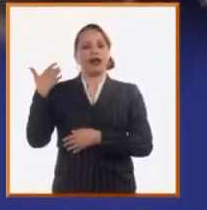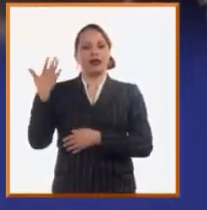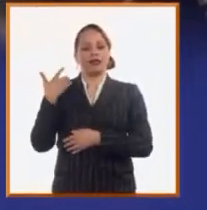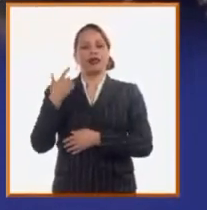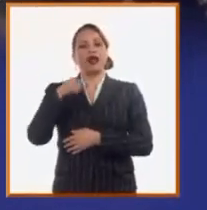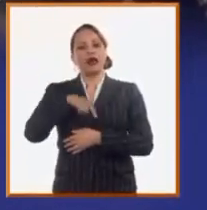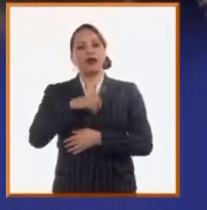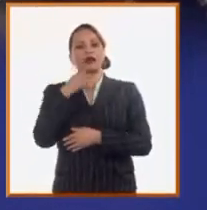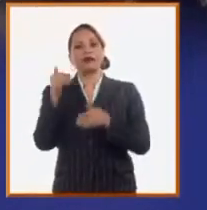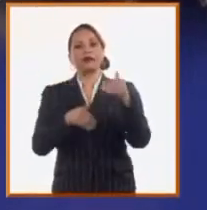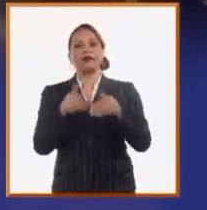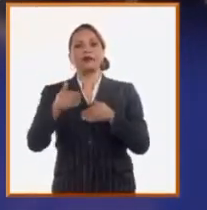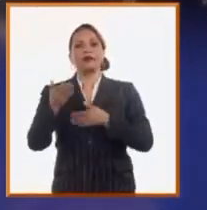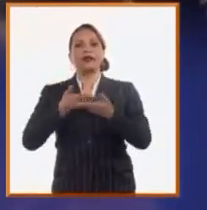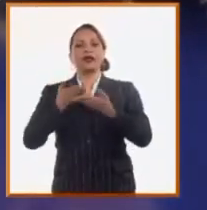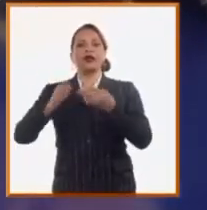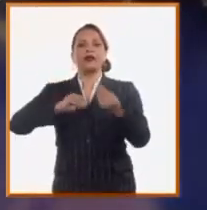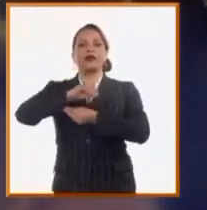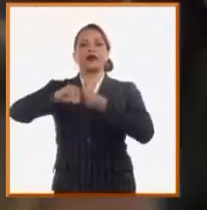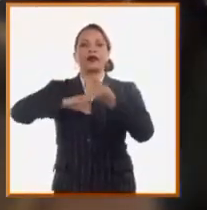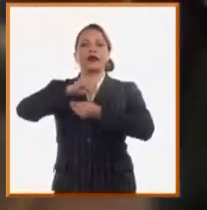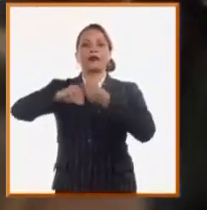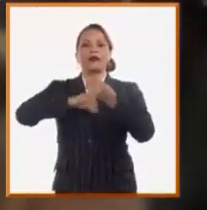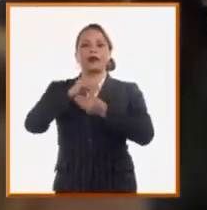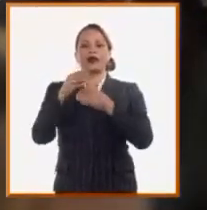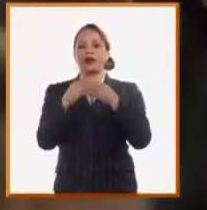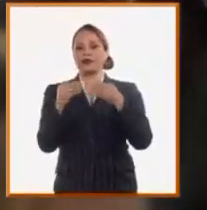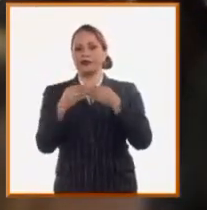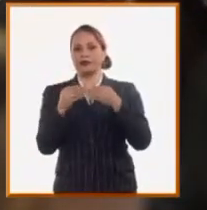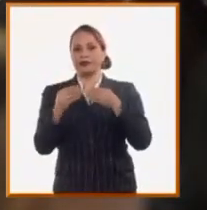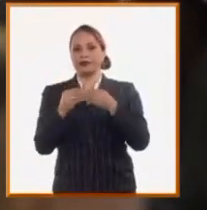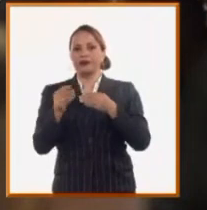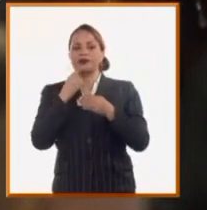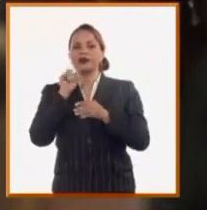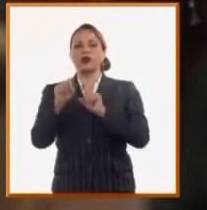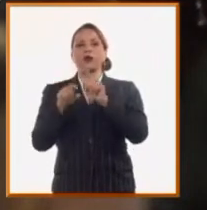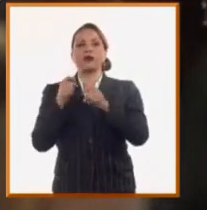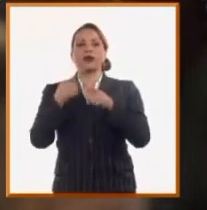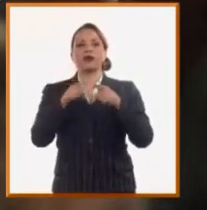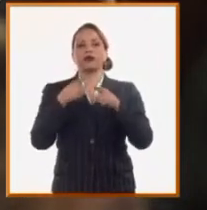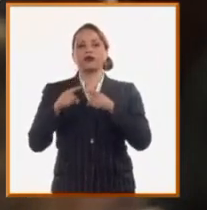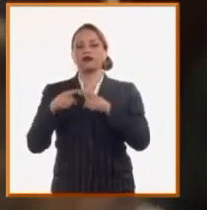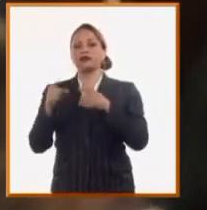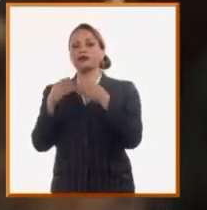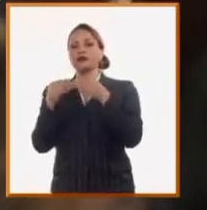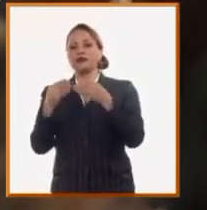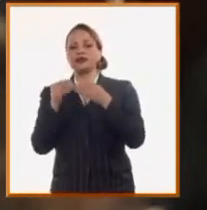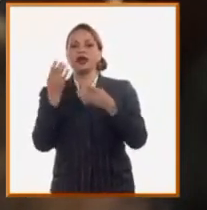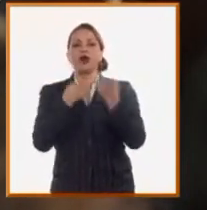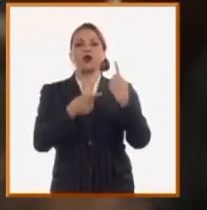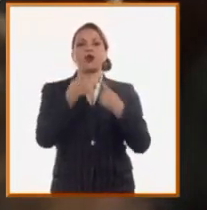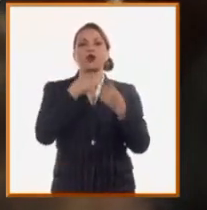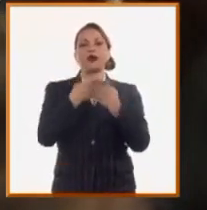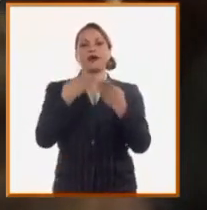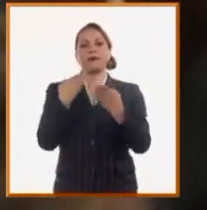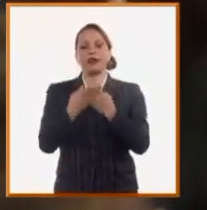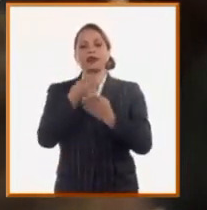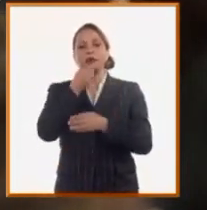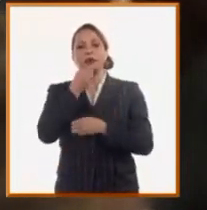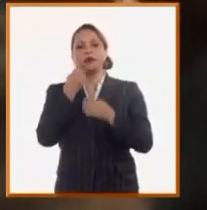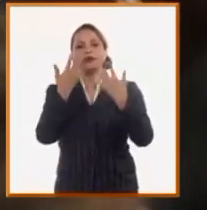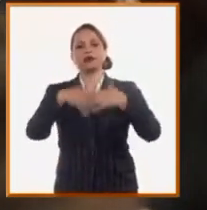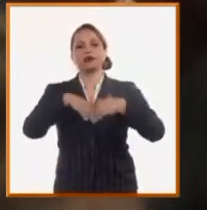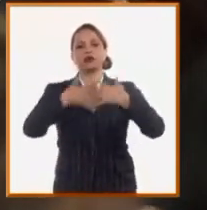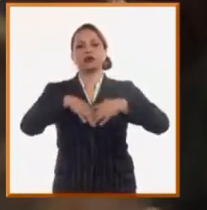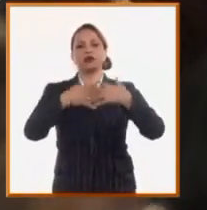participación importante del mercado cambiario en poder canalizar recursos en divisas a ciertas empresas estatales que pudieron producir, y no solo